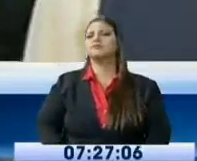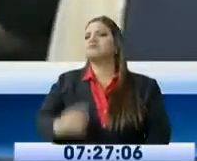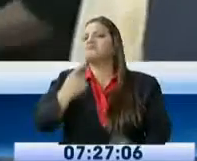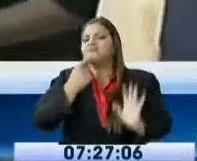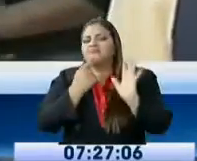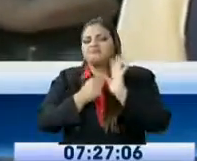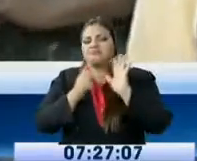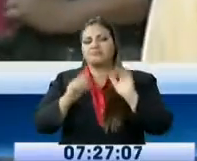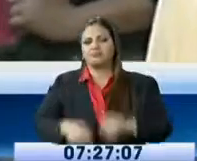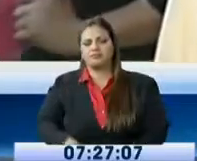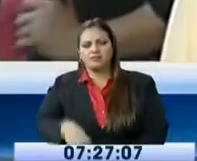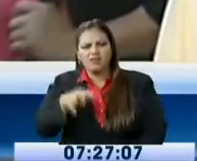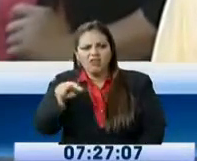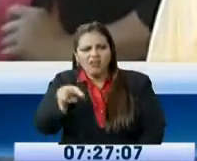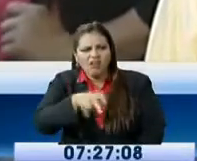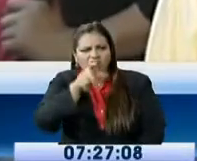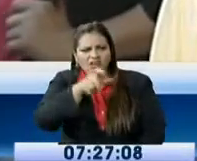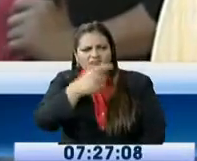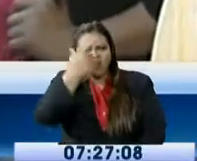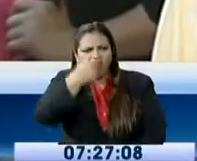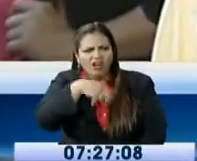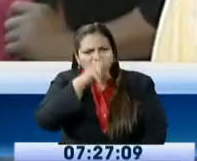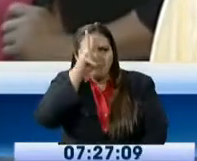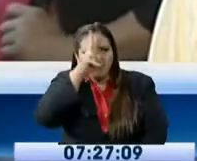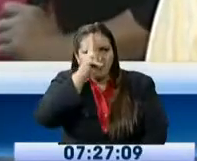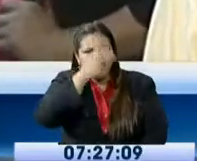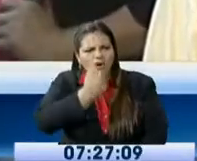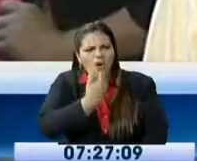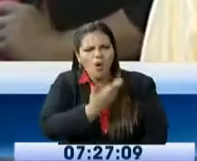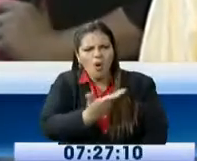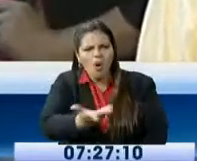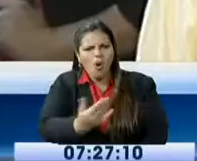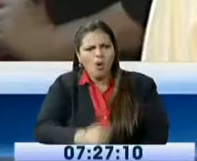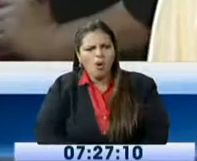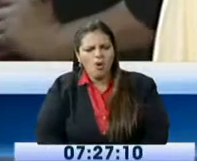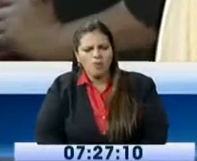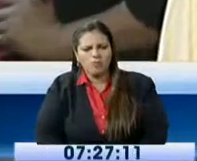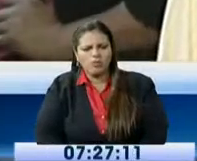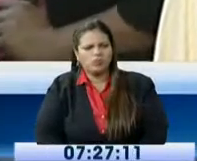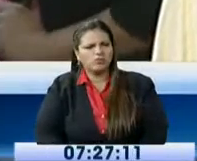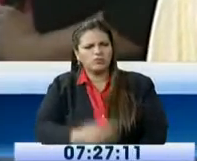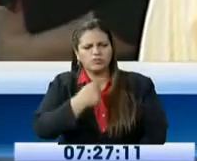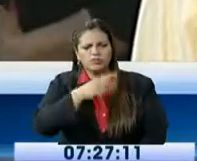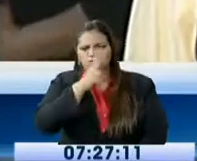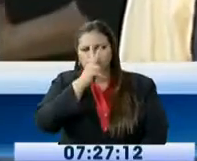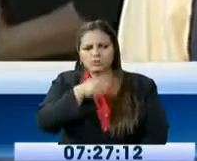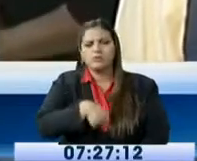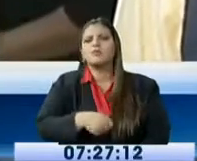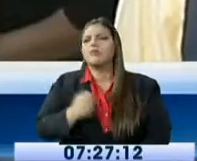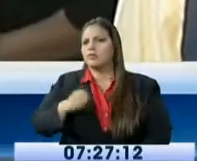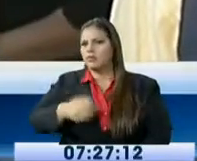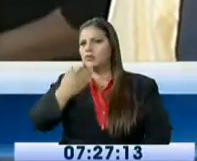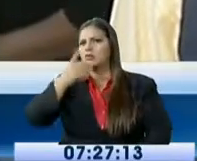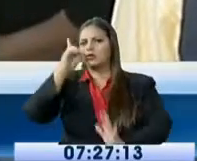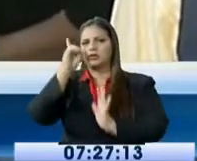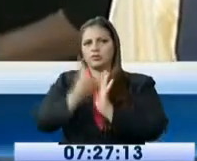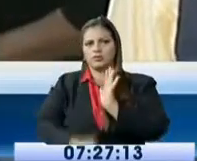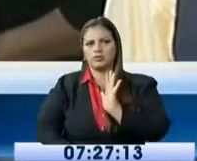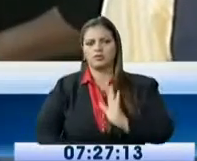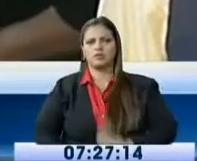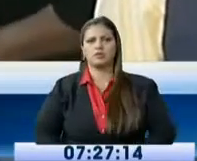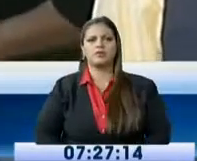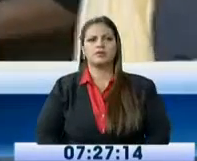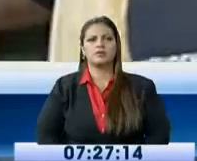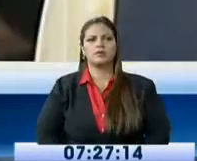cualquier otro mercado. Bueno, invitamos a la ciudadanía para que nos haga llegar las denuncias al correo institucional, que